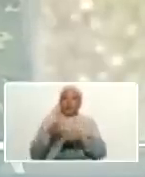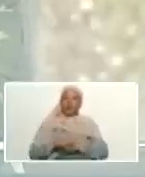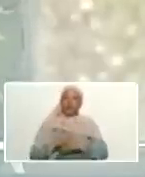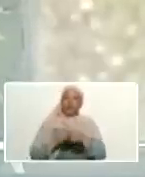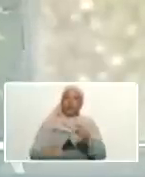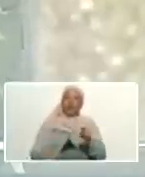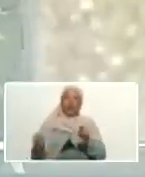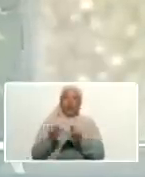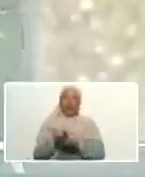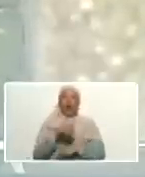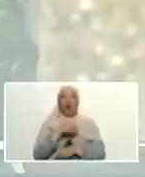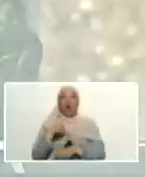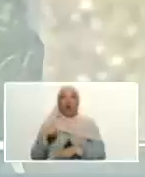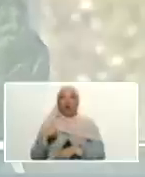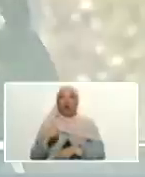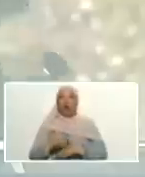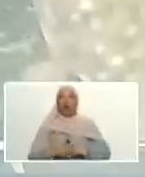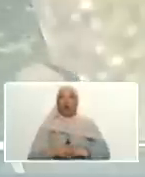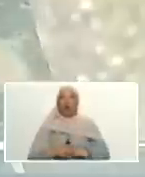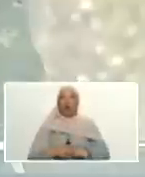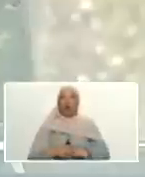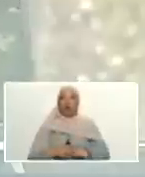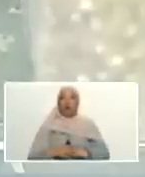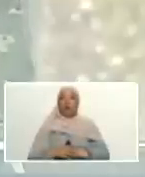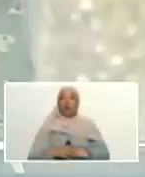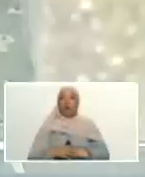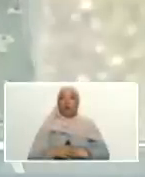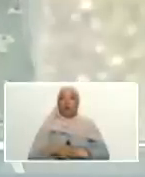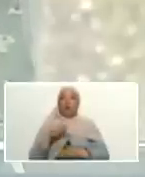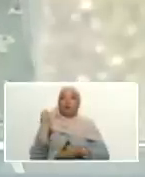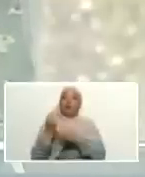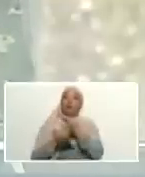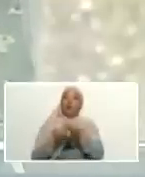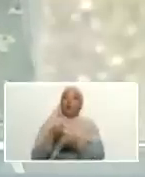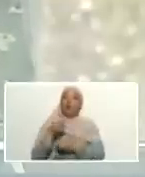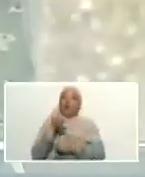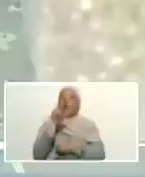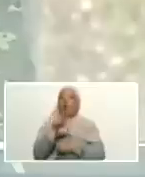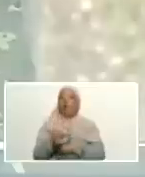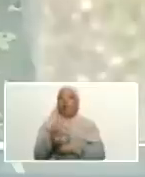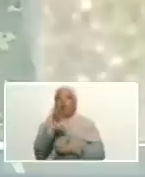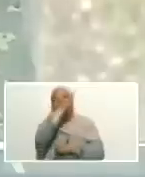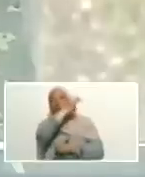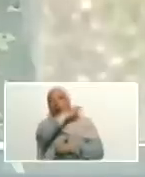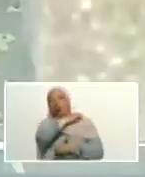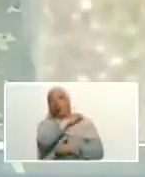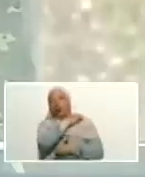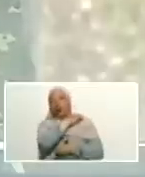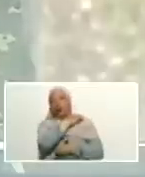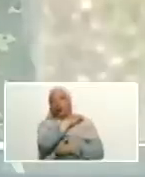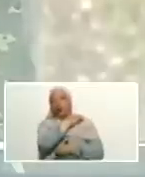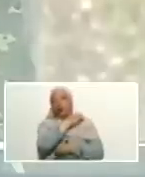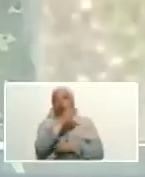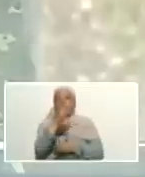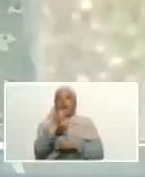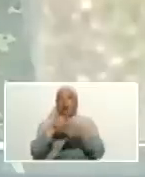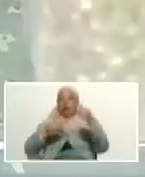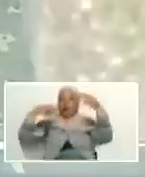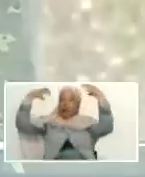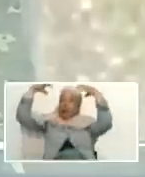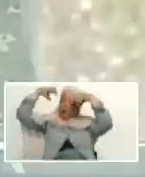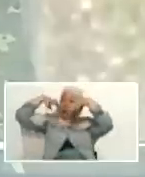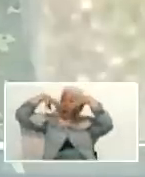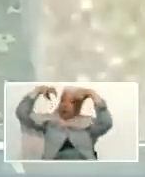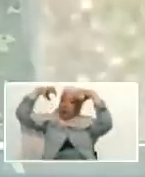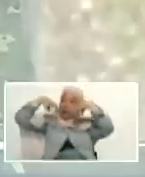Igualmente quiero agradecer, general en jefe, padrino, en medio de este aguacero de